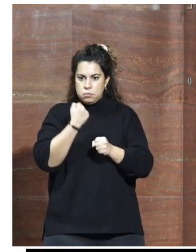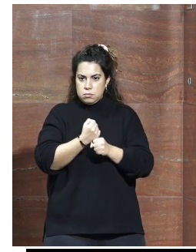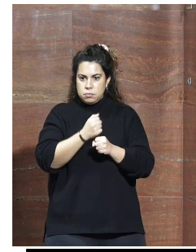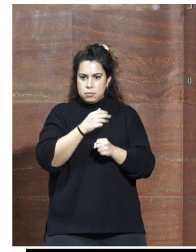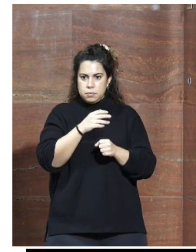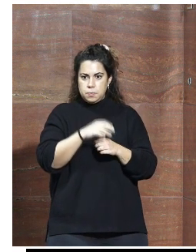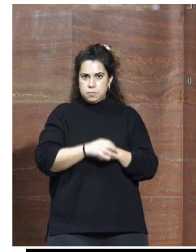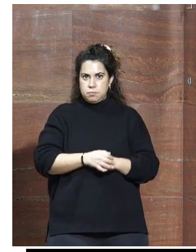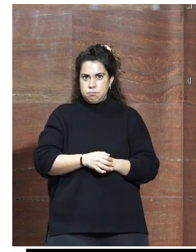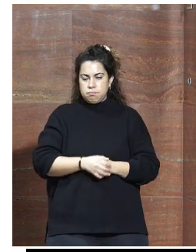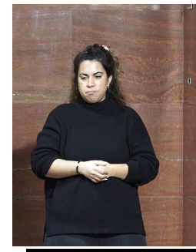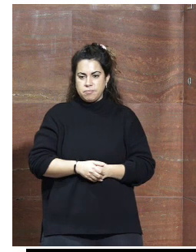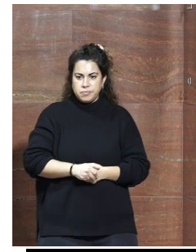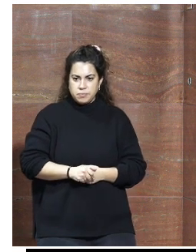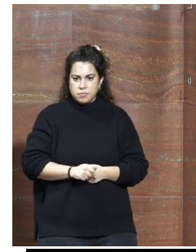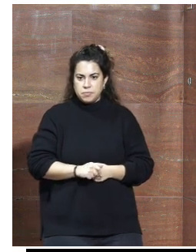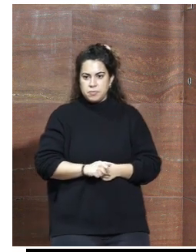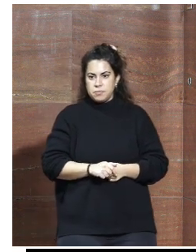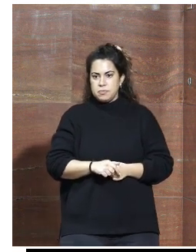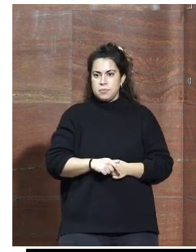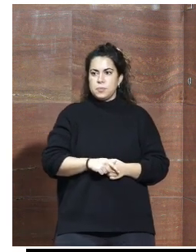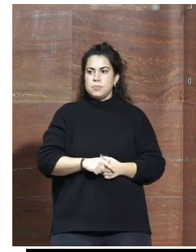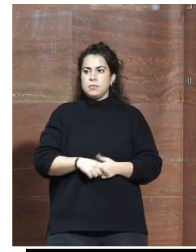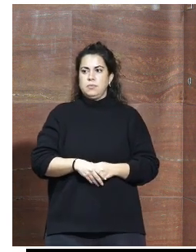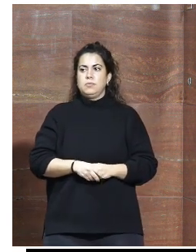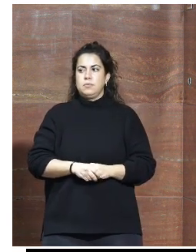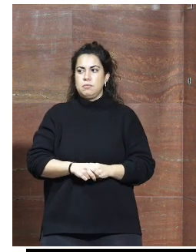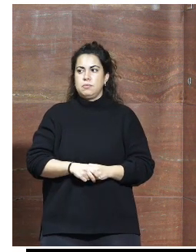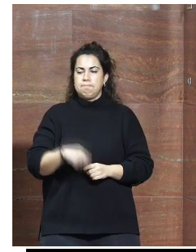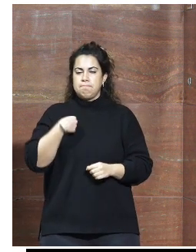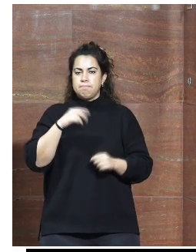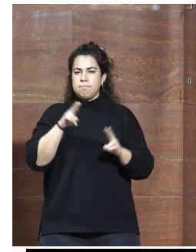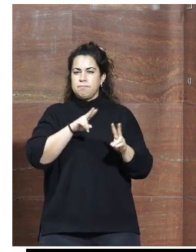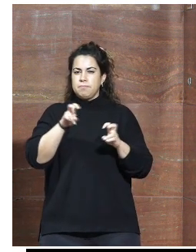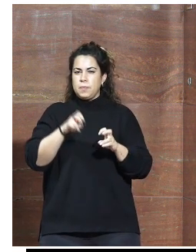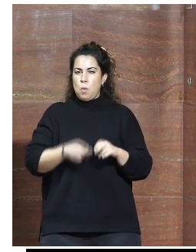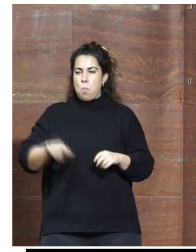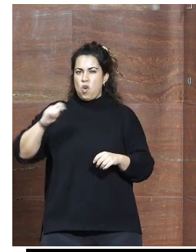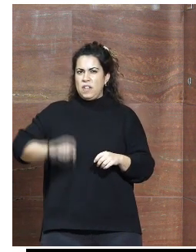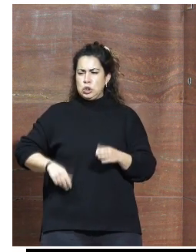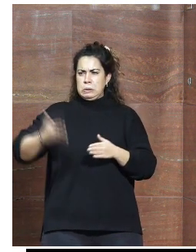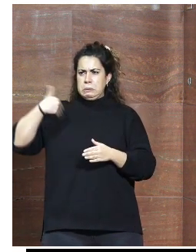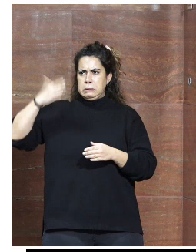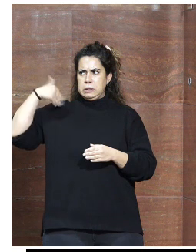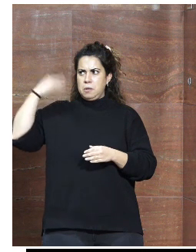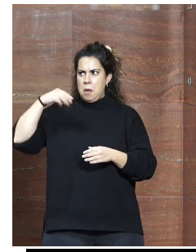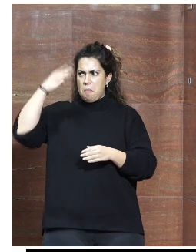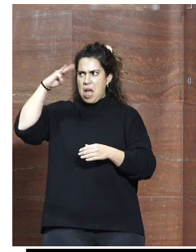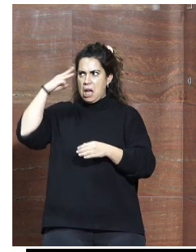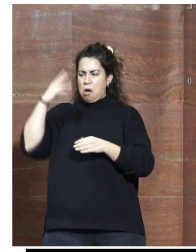Naciones Unidas y hemos tenido también, bueno, ya a título profesional, hace años, haber estado en México